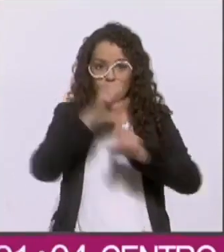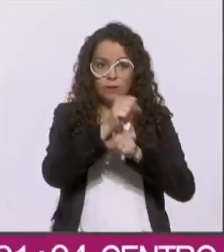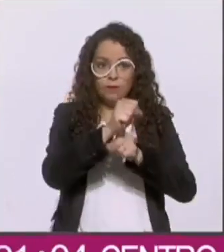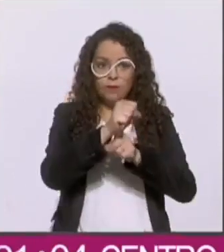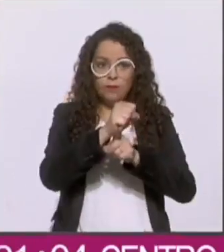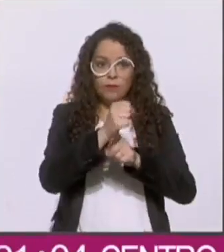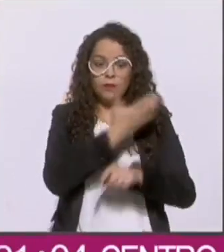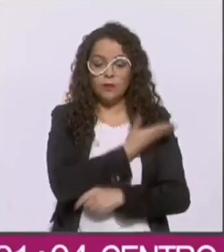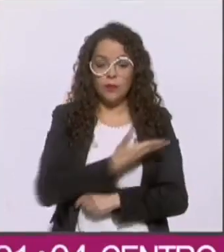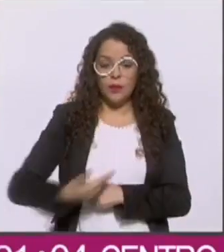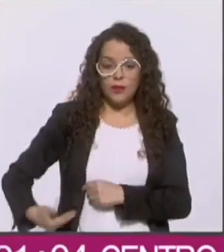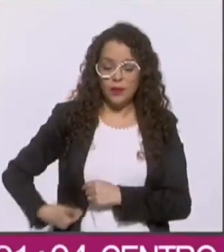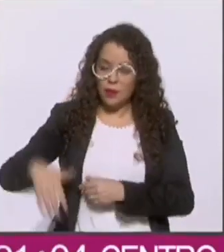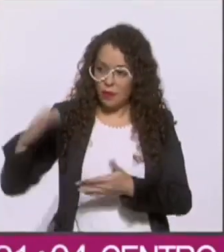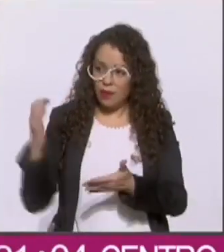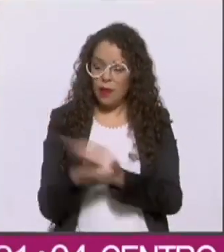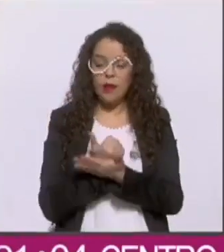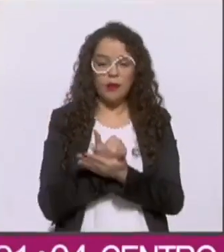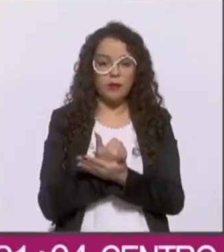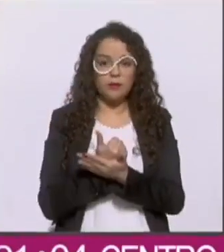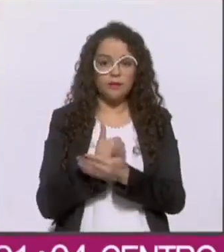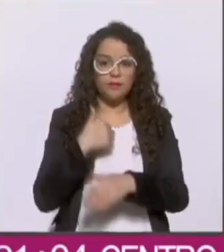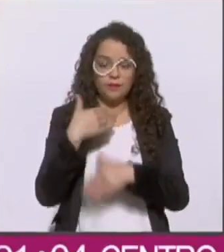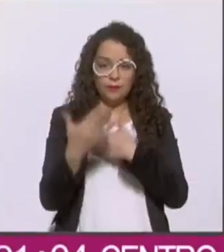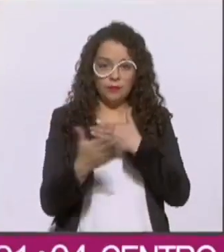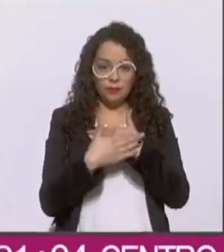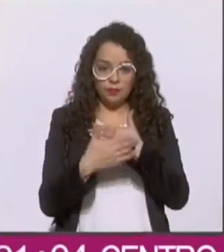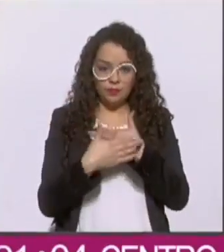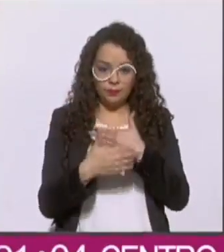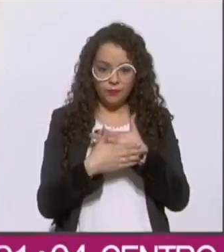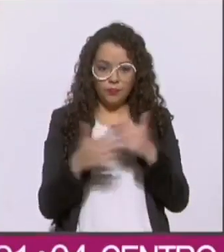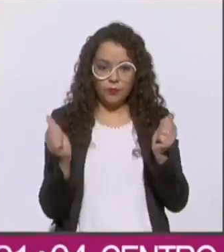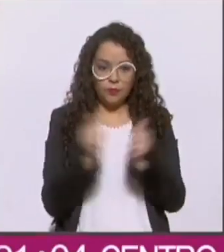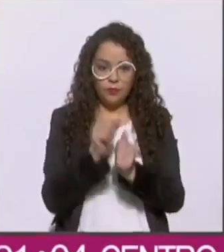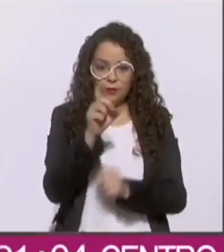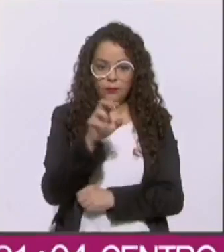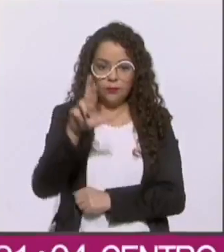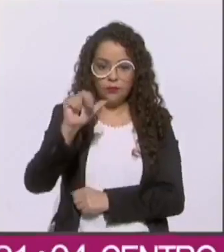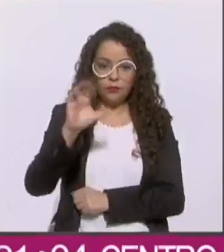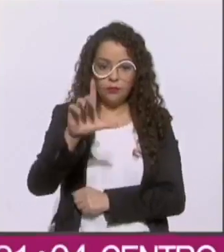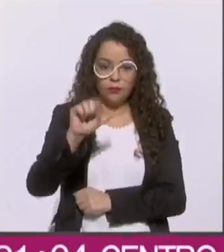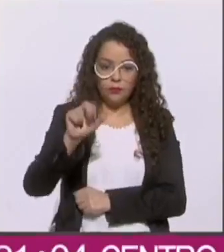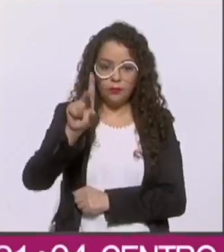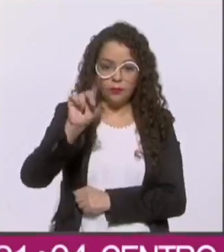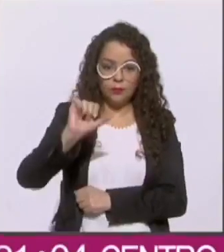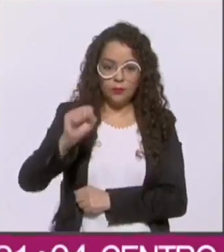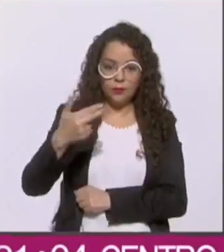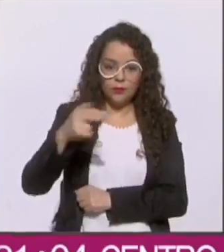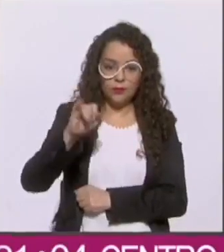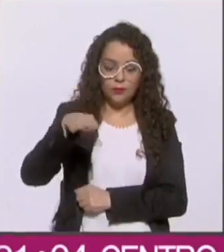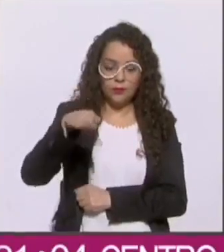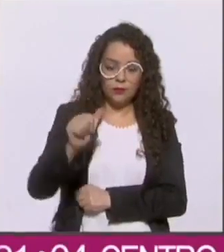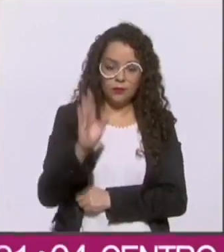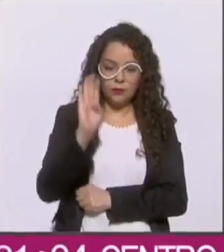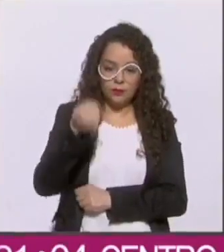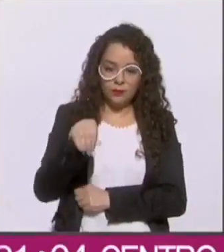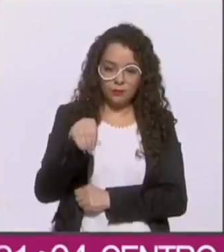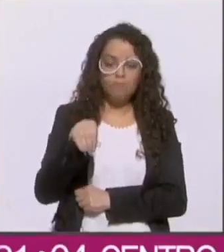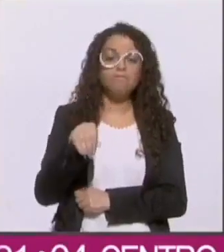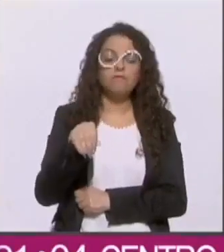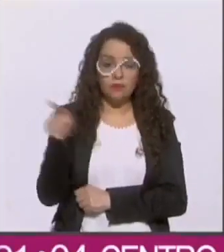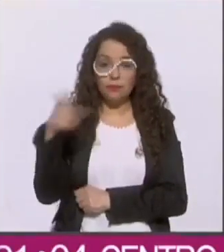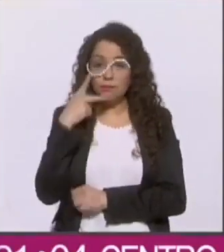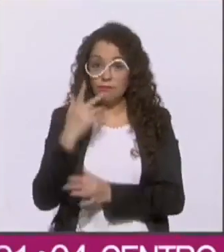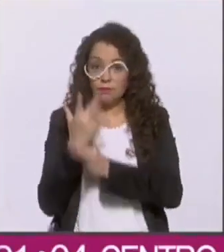la presidencia de la República con la doctora Claudia Sheinbaum Pardo. Delgado explicó que aplicaron